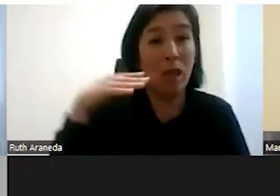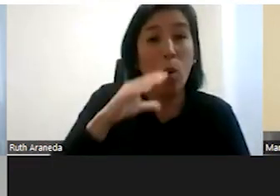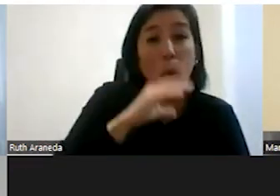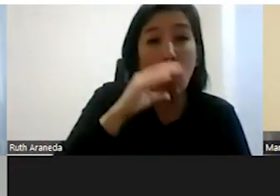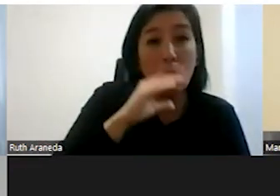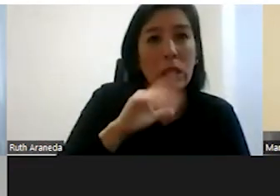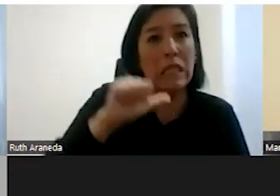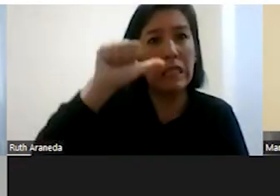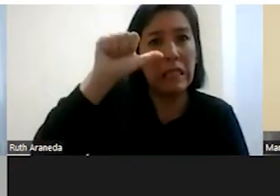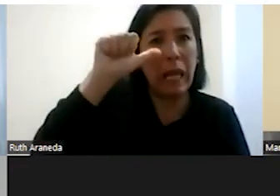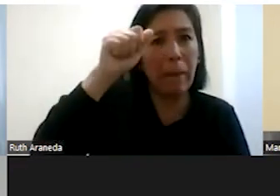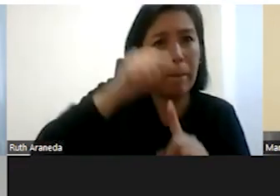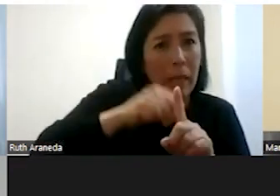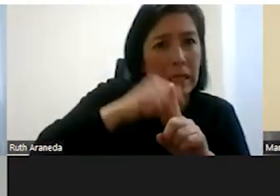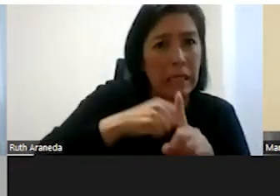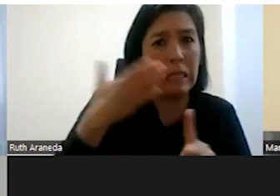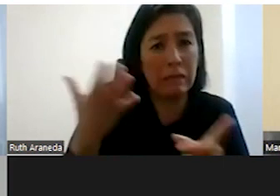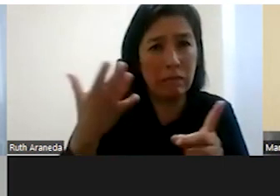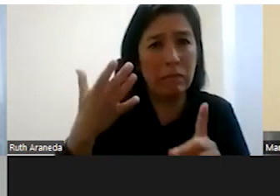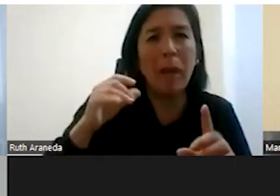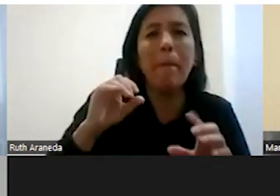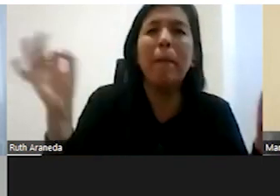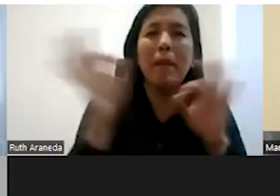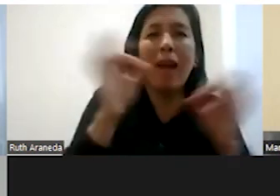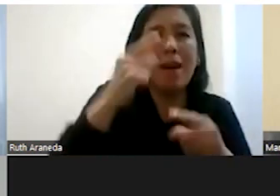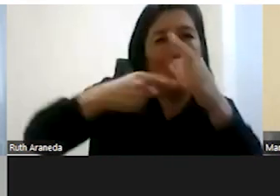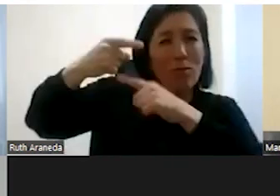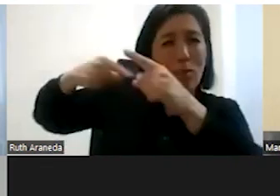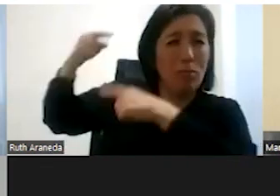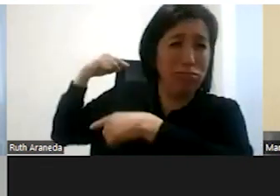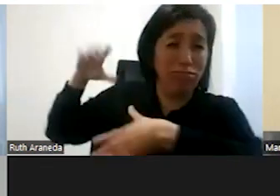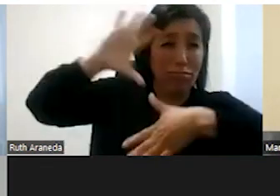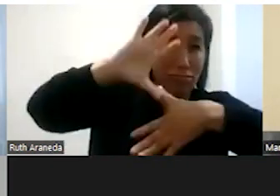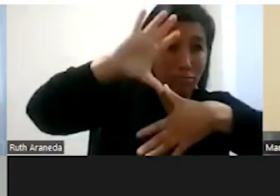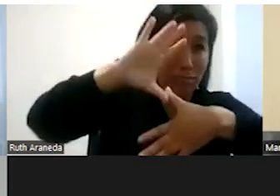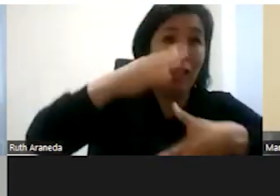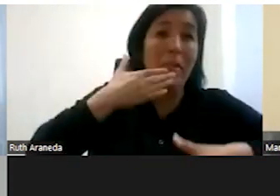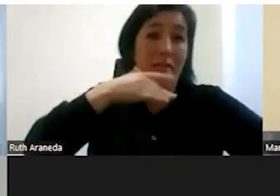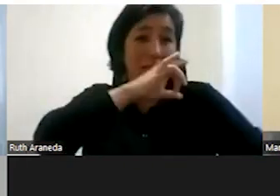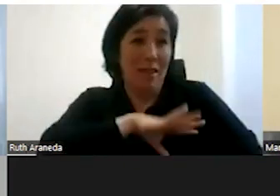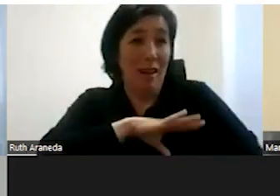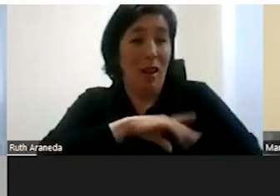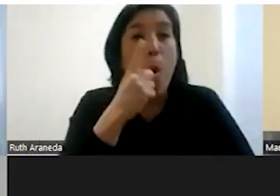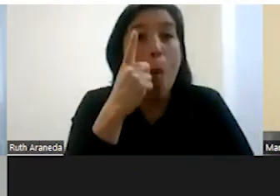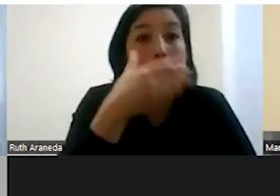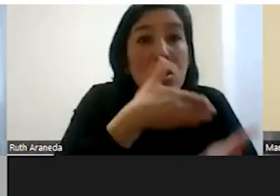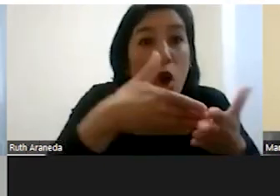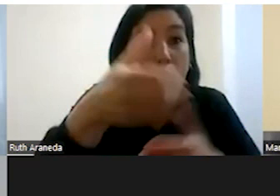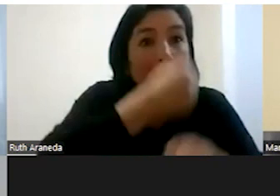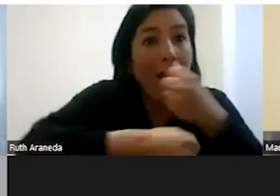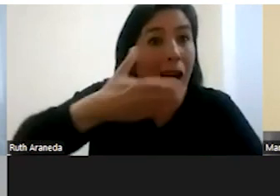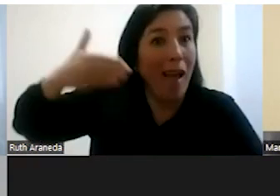semestre sobre paleohistoria de América alguna vez y de Chile, hace un millón de años atrás.